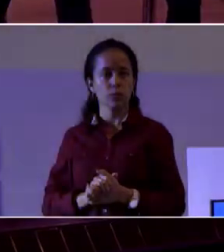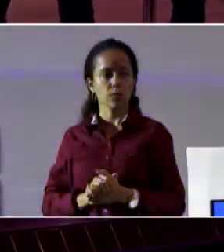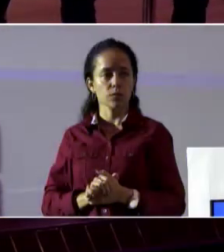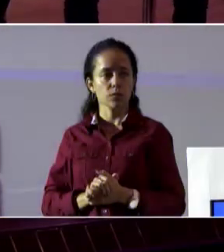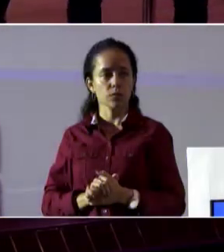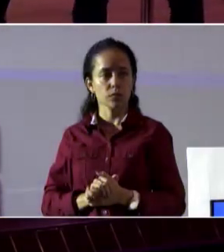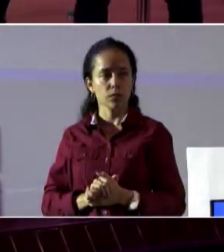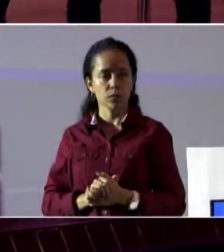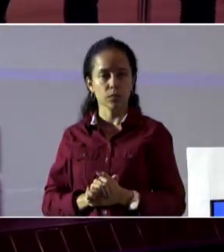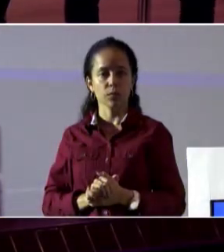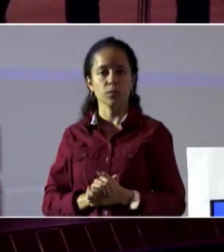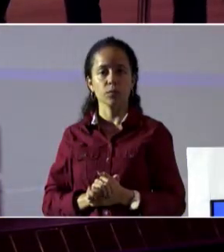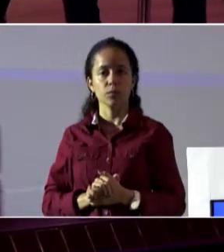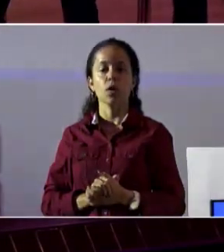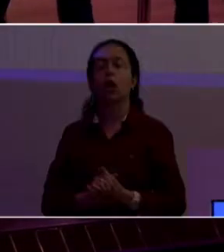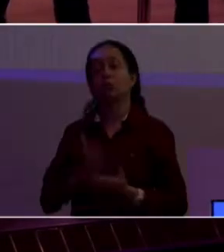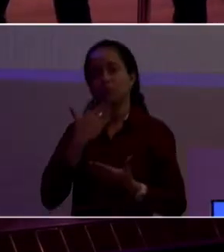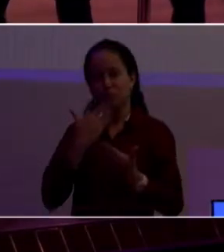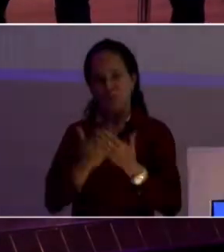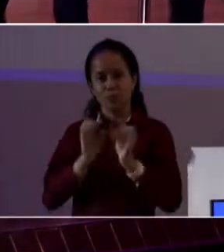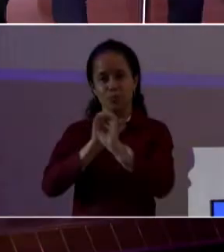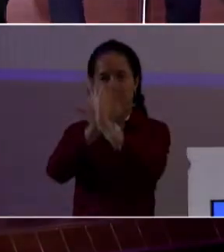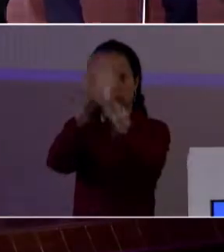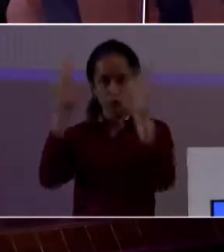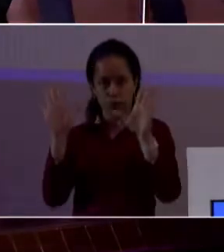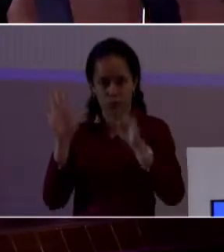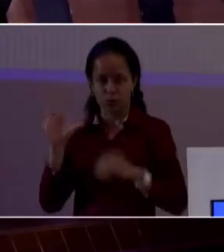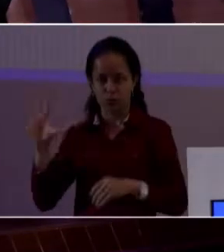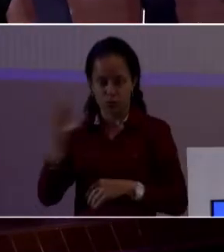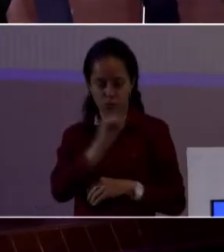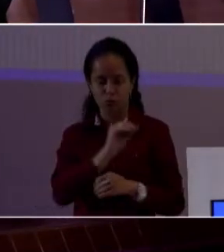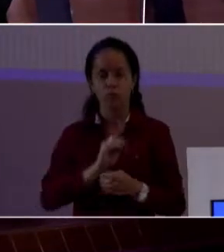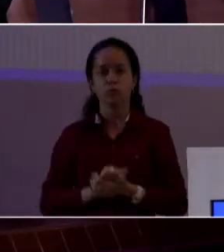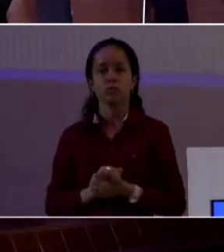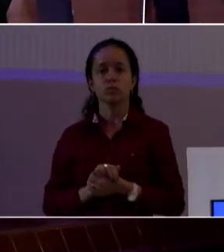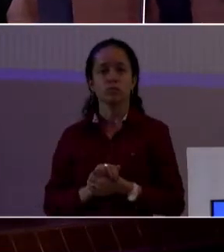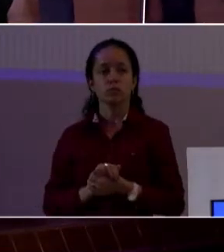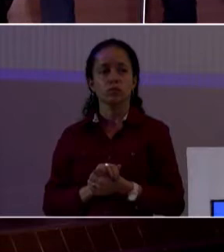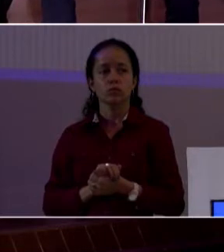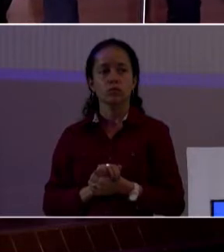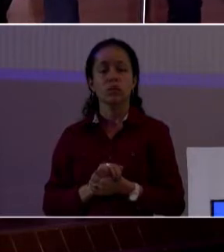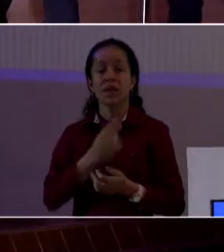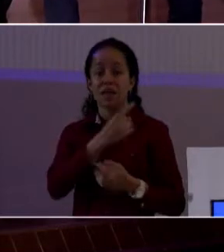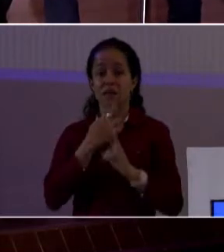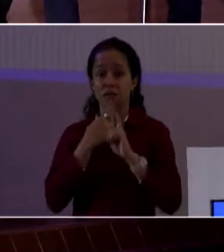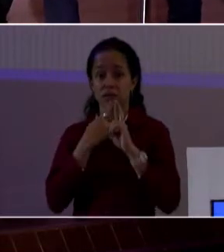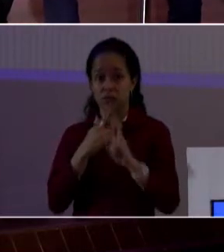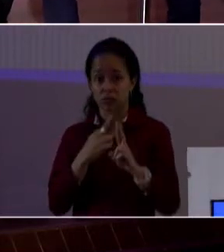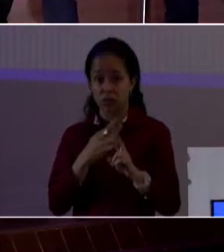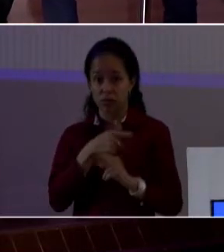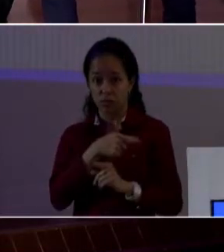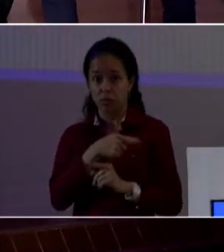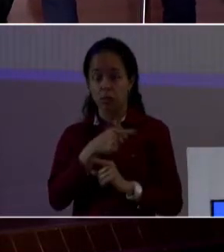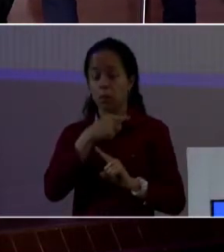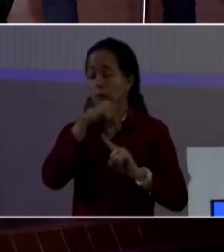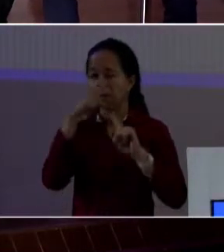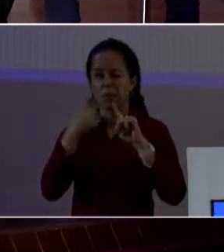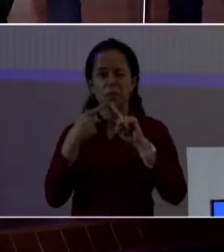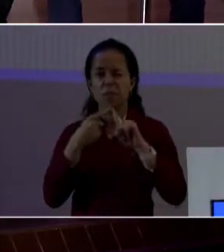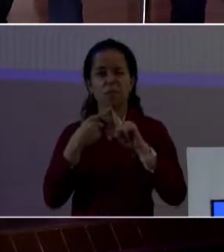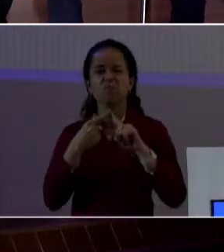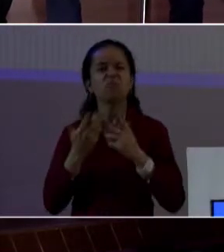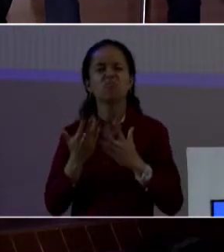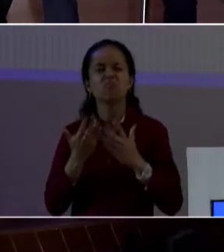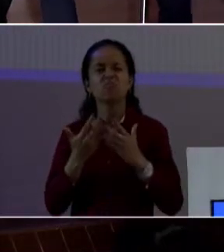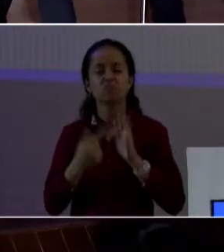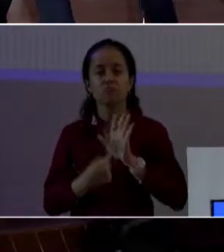Aló. Bueno, muy buenos días a todas y a todos. Para dar respuesta, en primer lugar, tendremos que